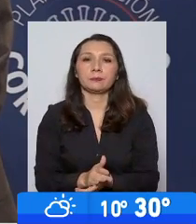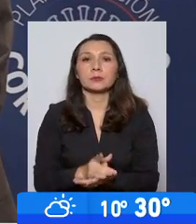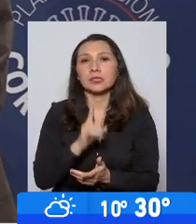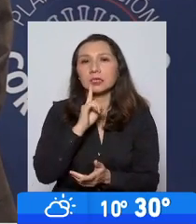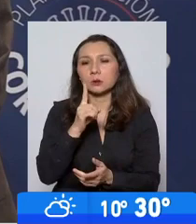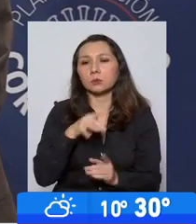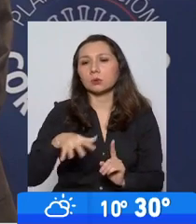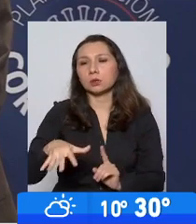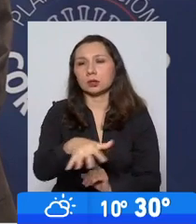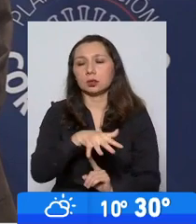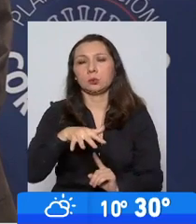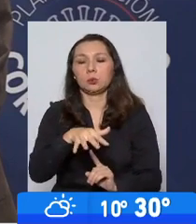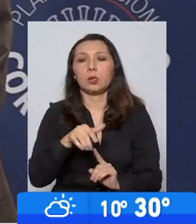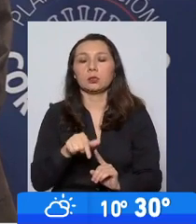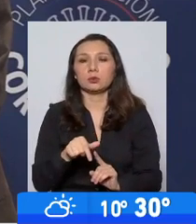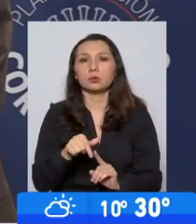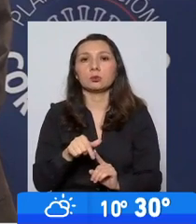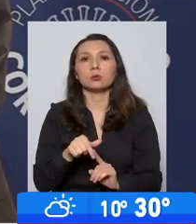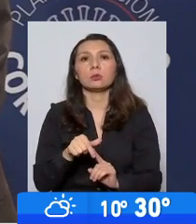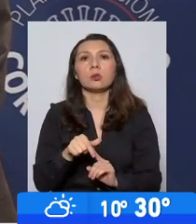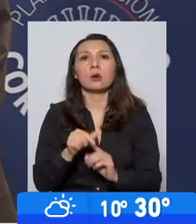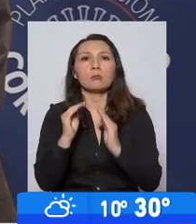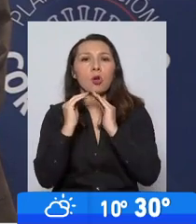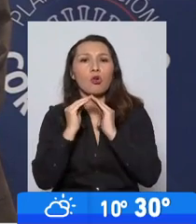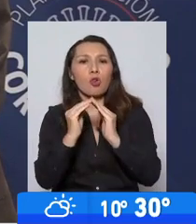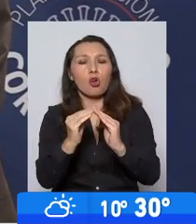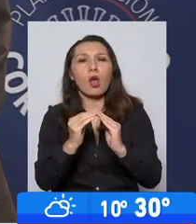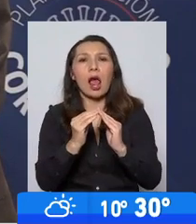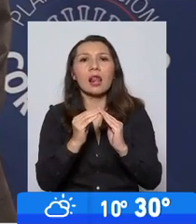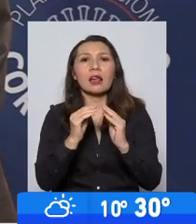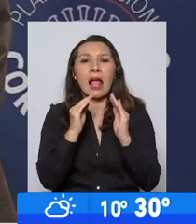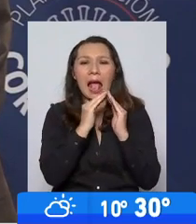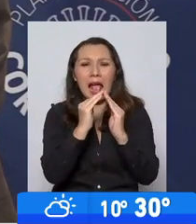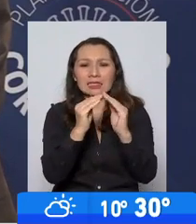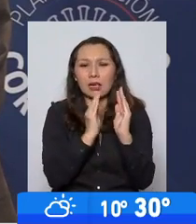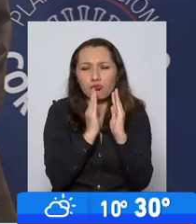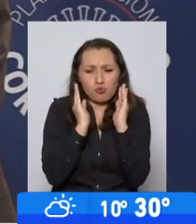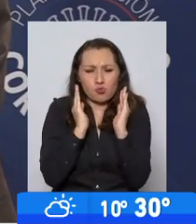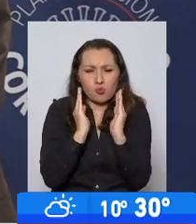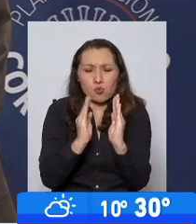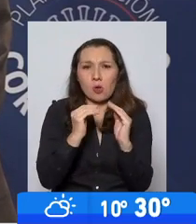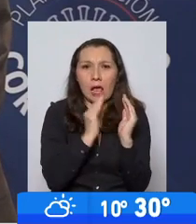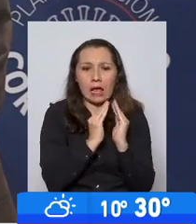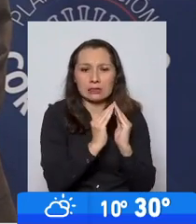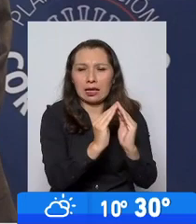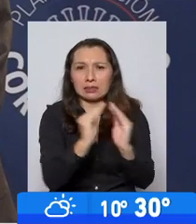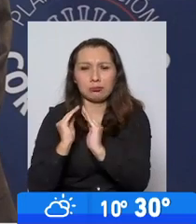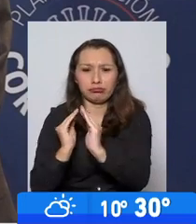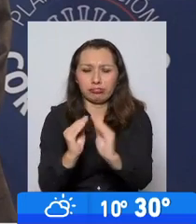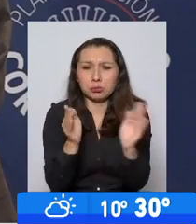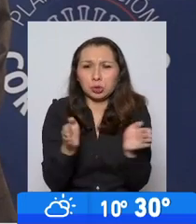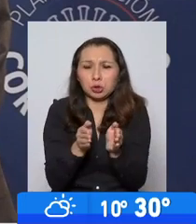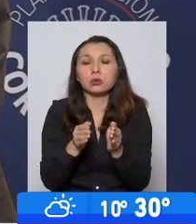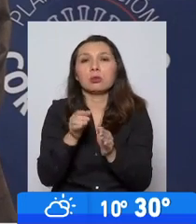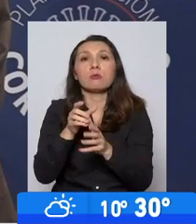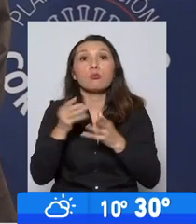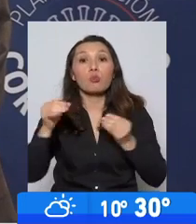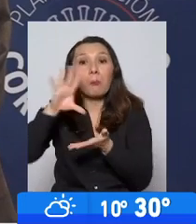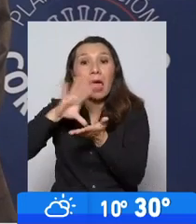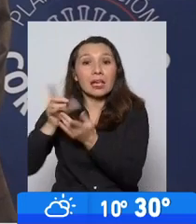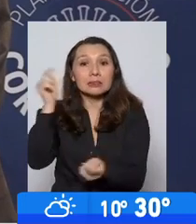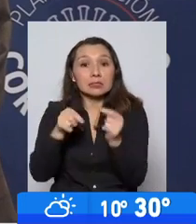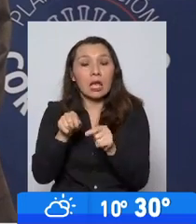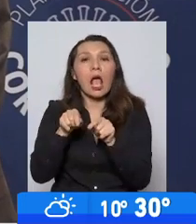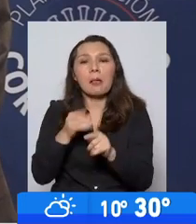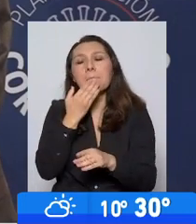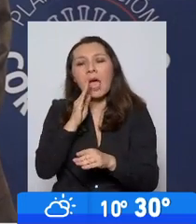tenemos una situación en un cité de inmigrantes donde hay mucho contacto estrecho y ha habido varios casos. Vamos a hacer